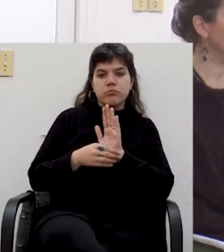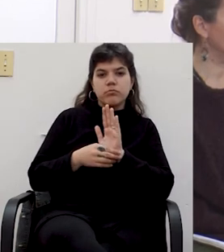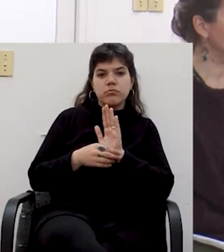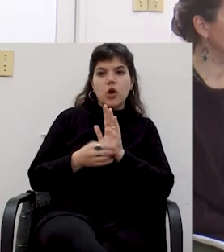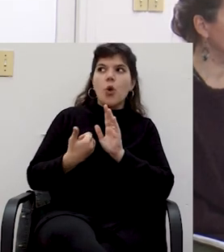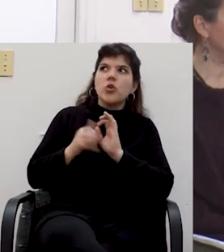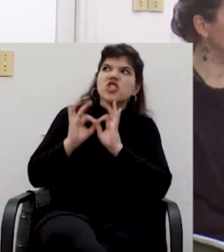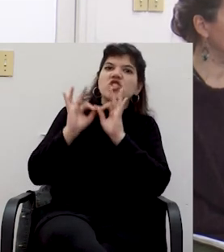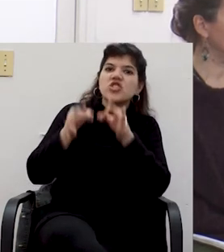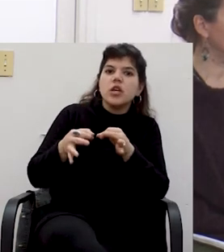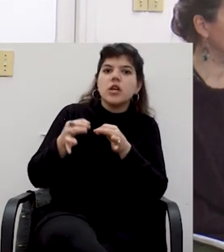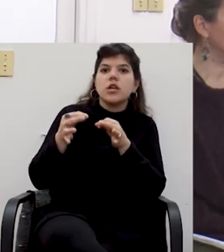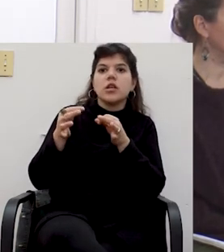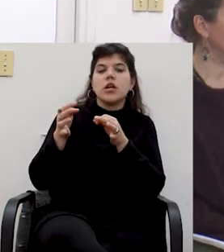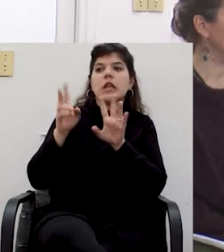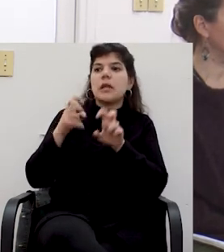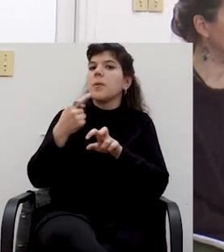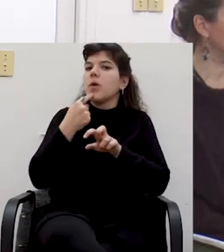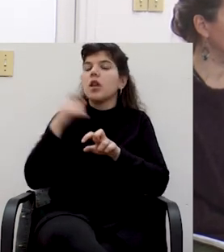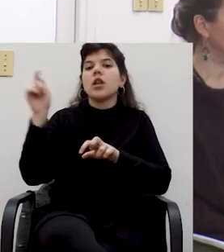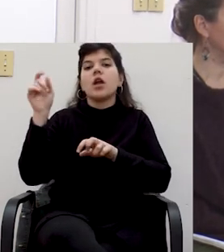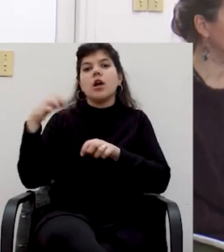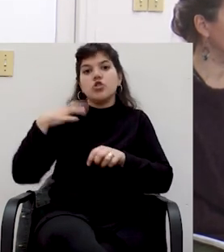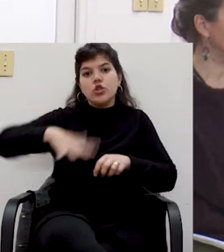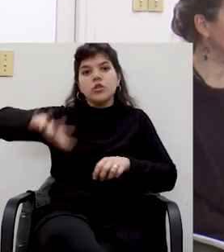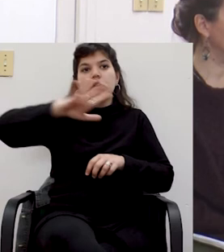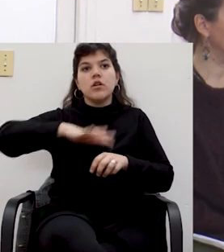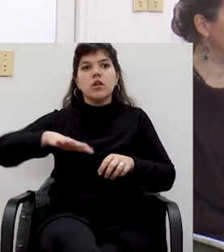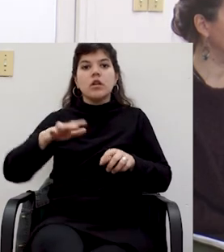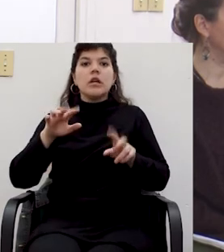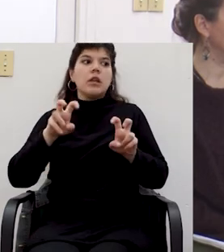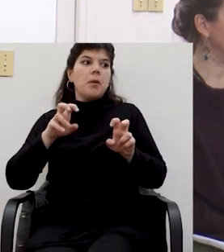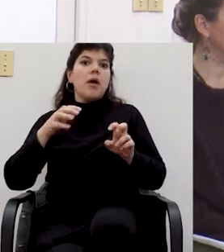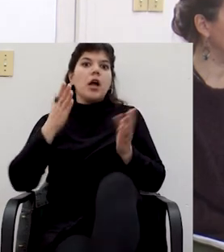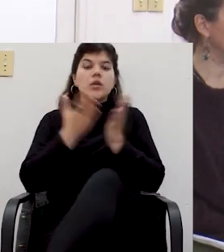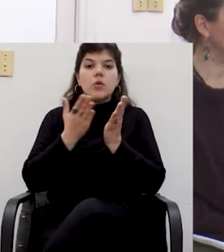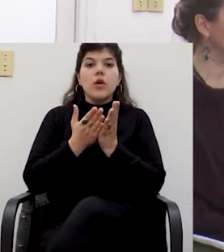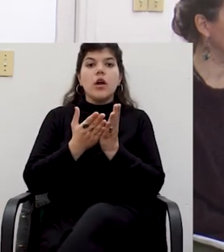alcance y cometidos de sus políticas sociales dirigidas a estudiantes,